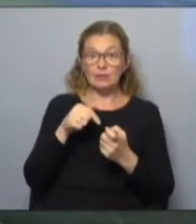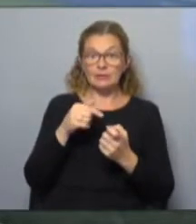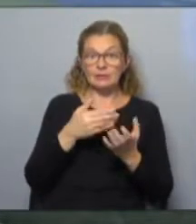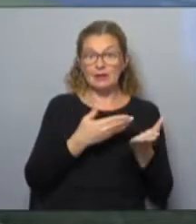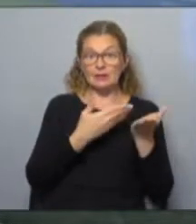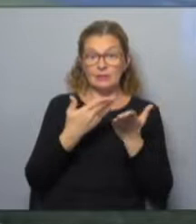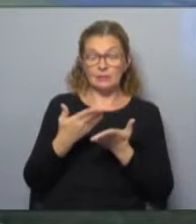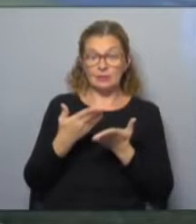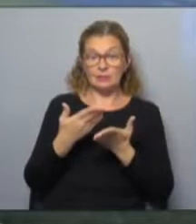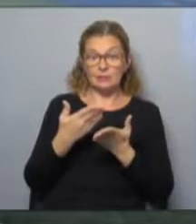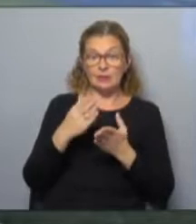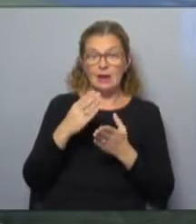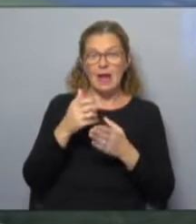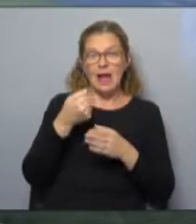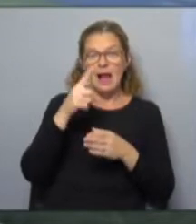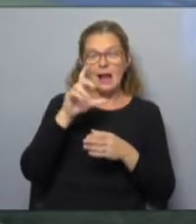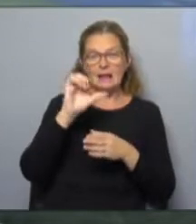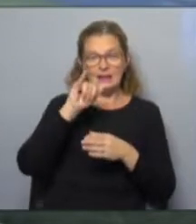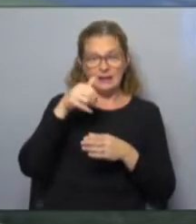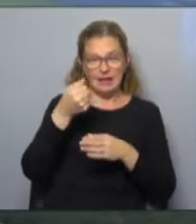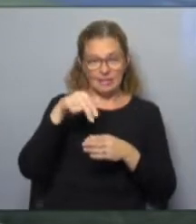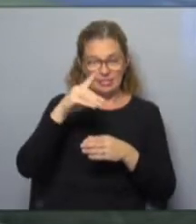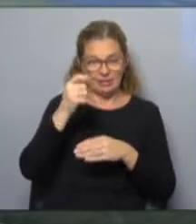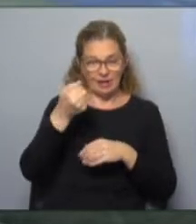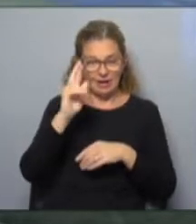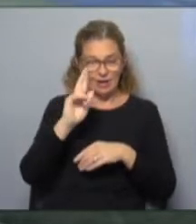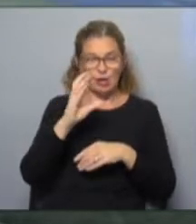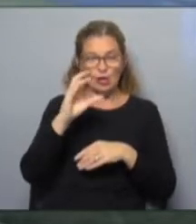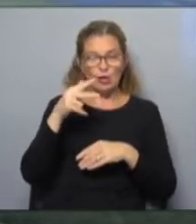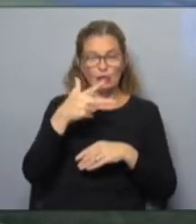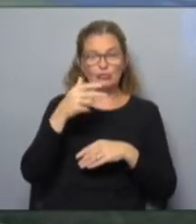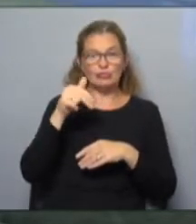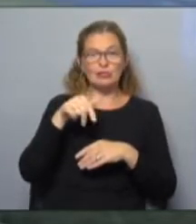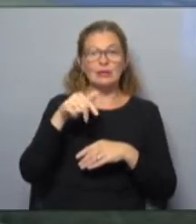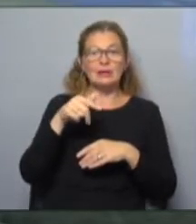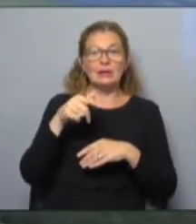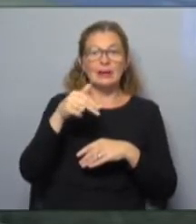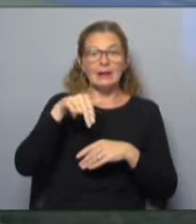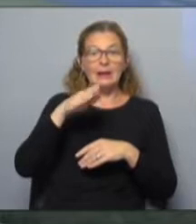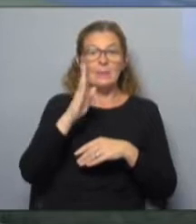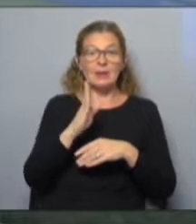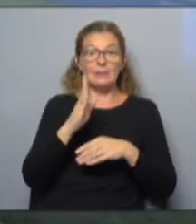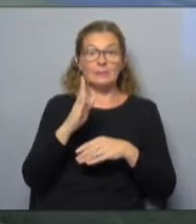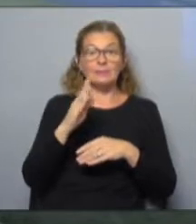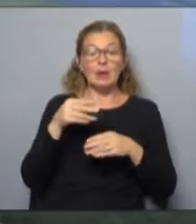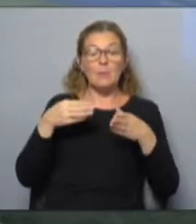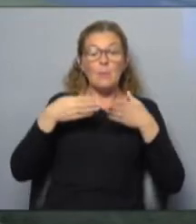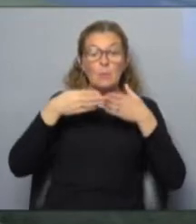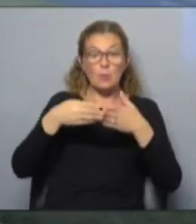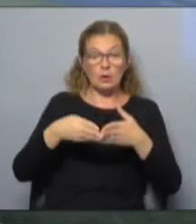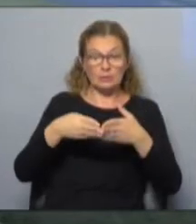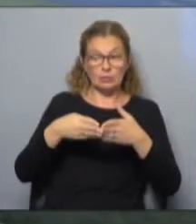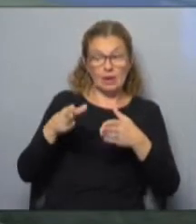recibiendo Alejandra Koch, quien es representante por el Frente Amplio en el directorio de la ANP. La Administración Nacional de Puertos,